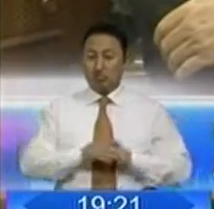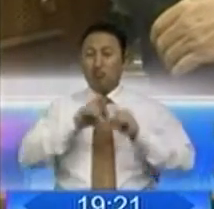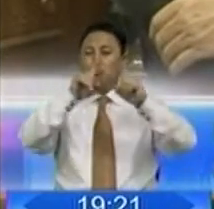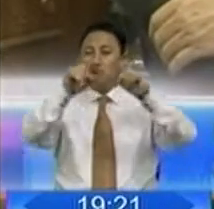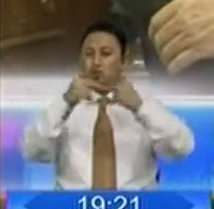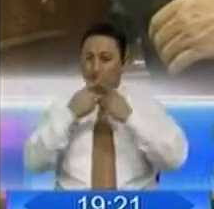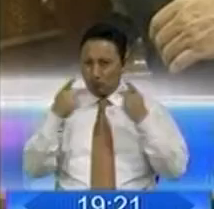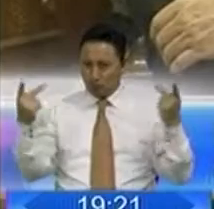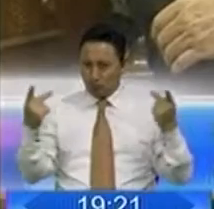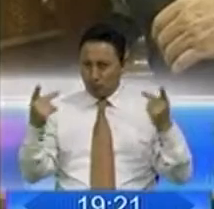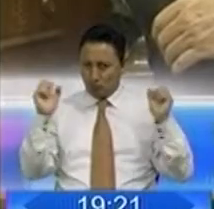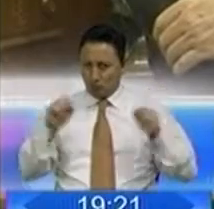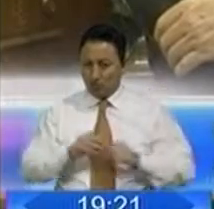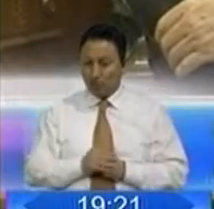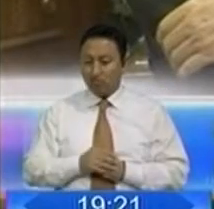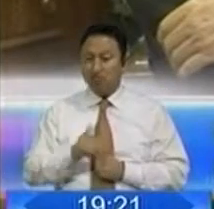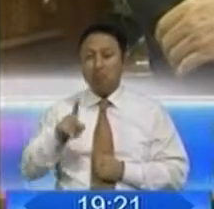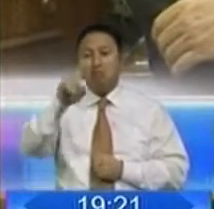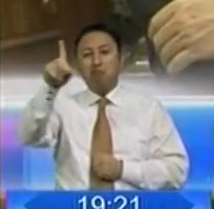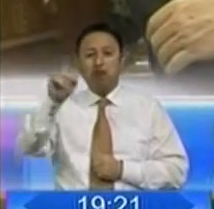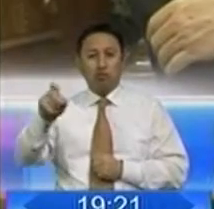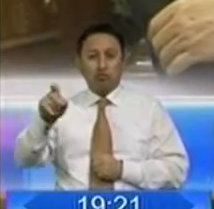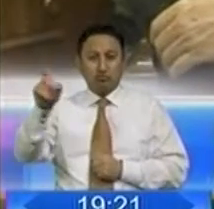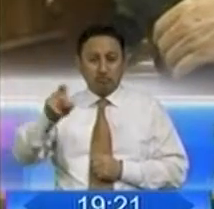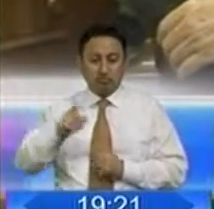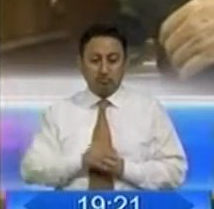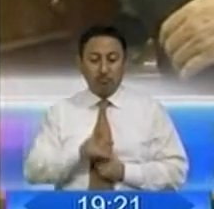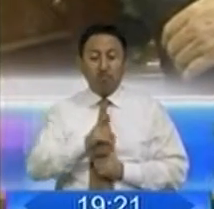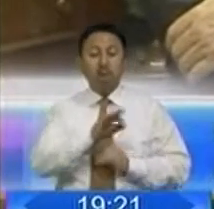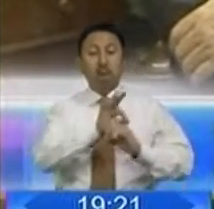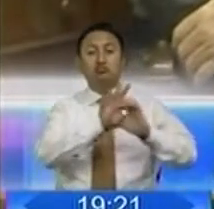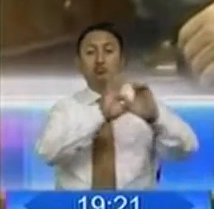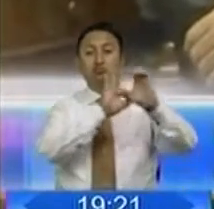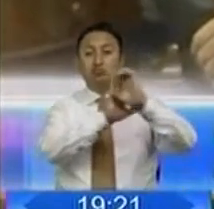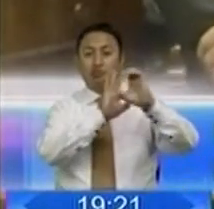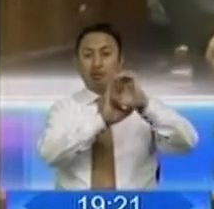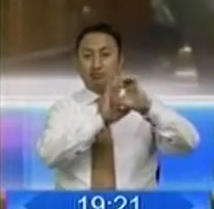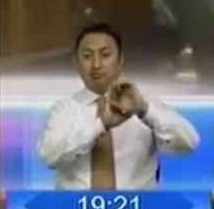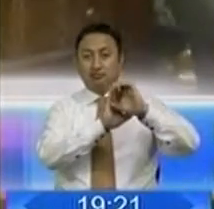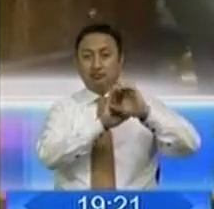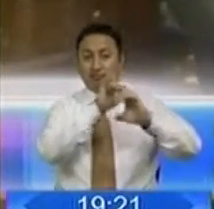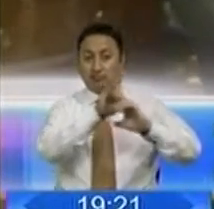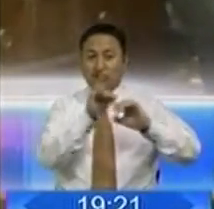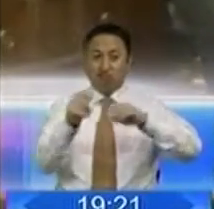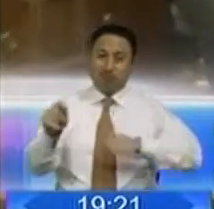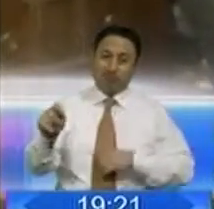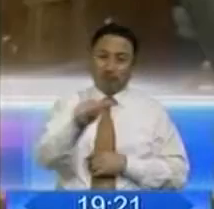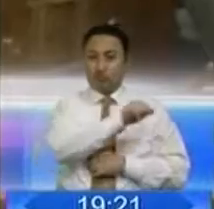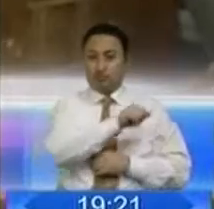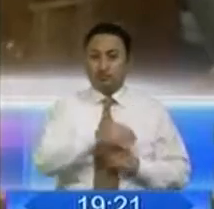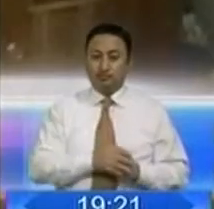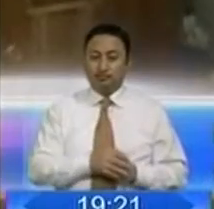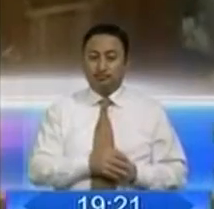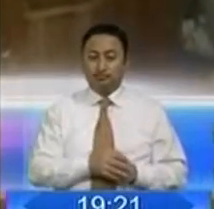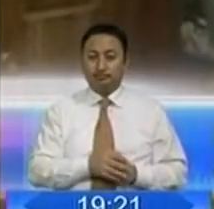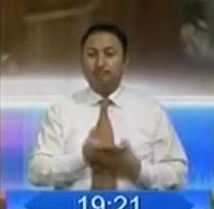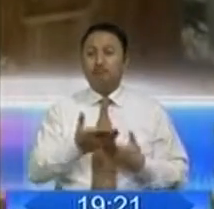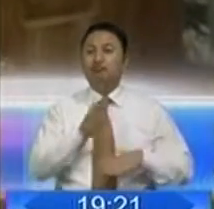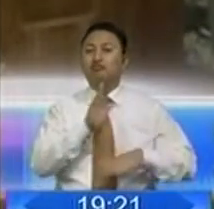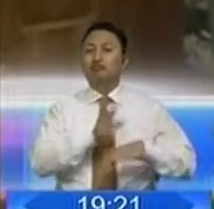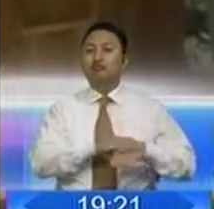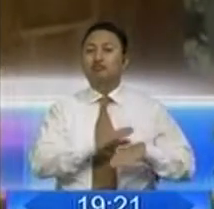popular plantee la necesidad de que el Consejo de Participación Ciudadana desaparezca, en razón de